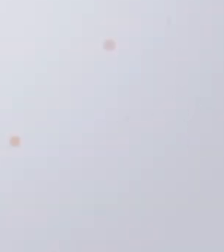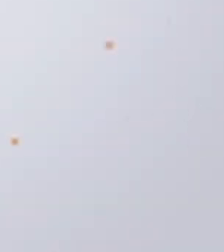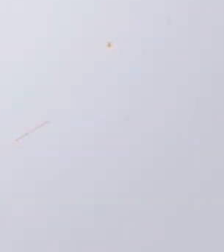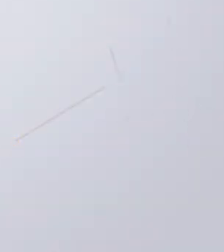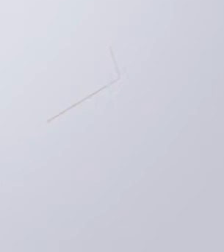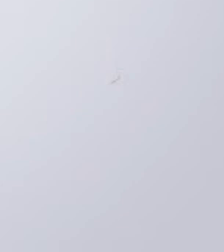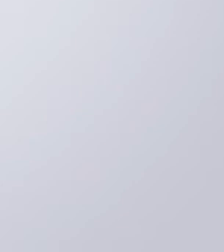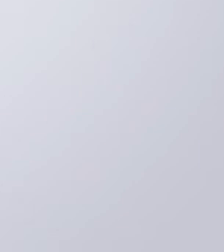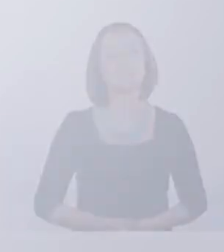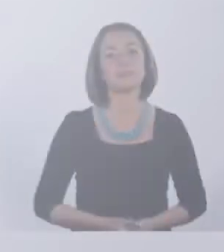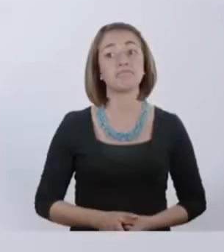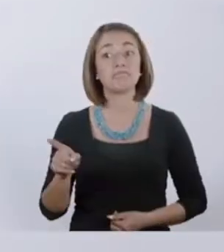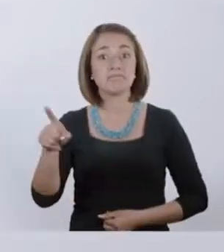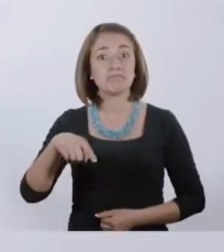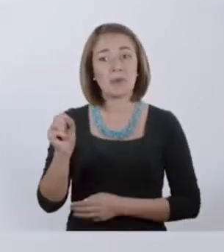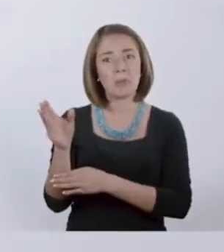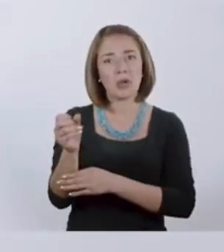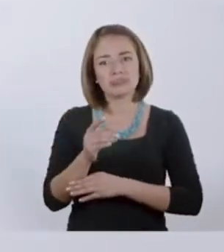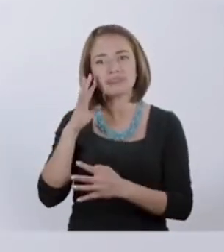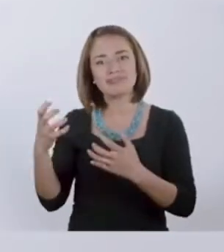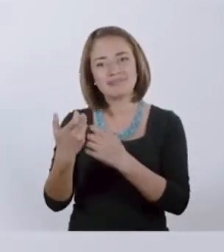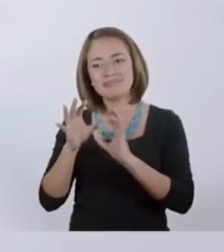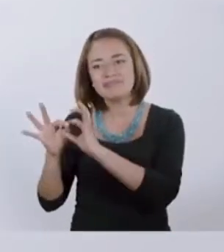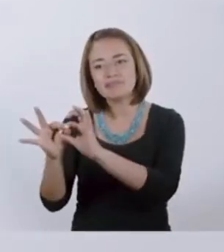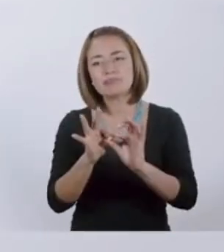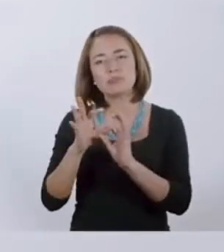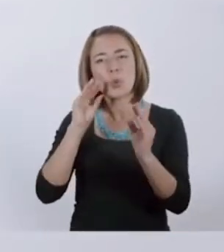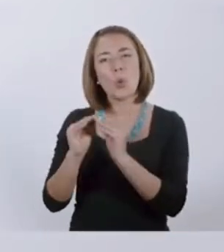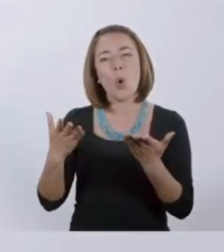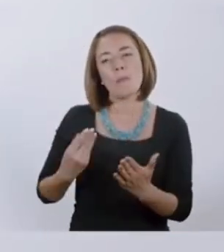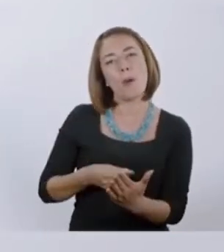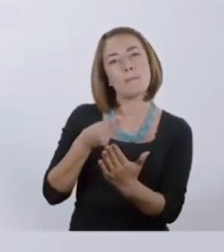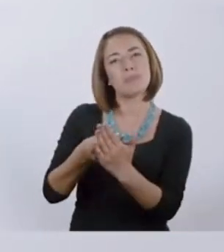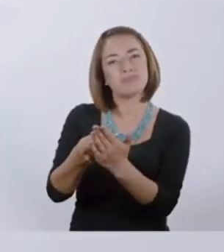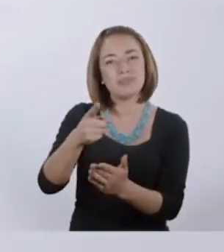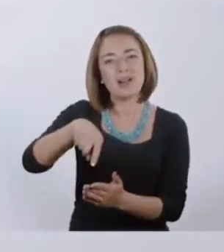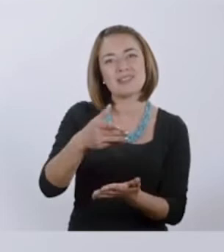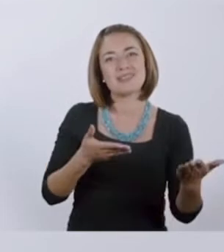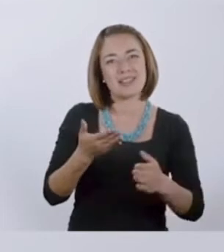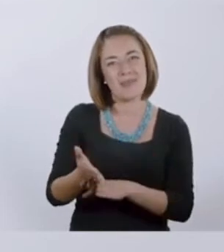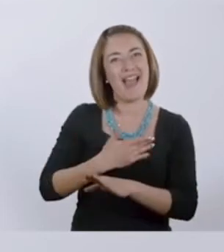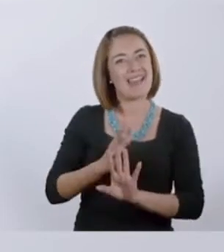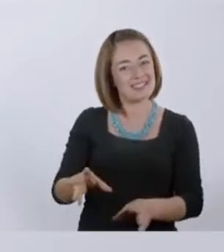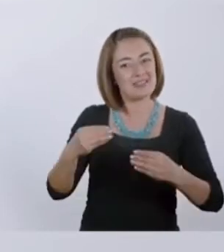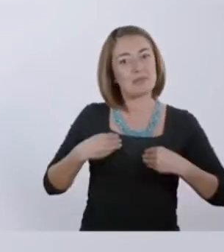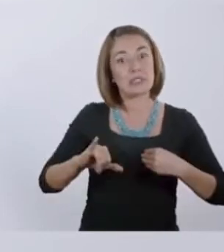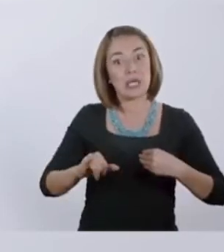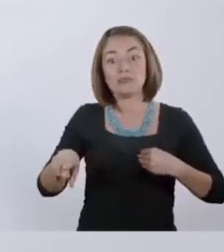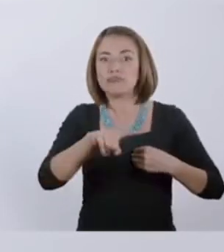medios de pago. El sistema financiero también ha desarrollado mecanismos para el pago de productos o